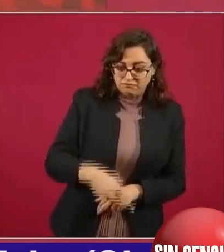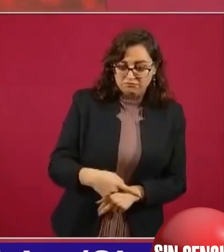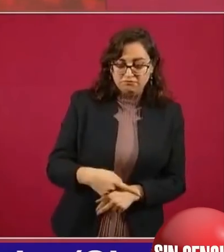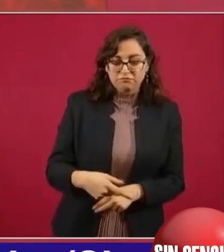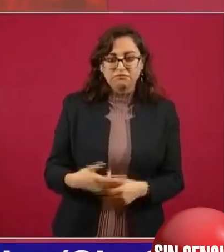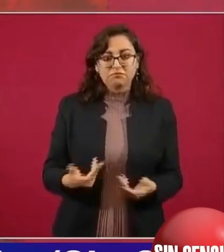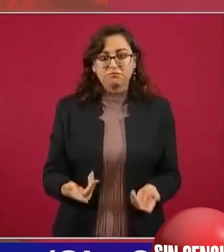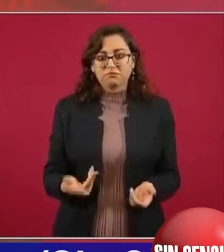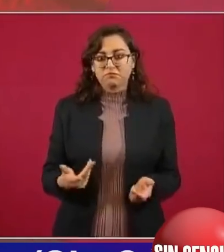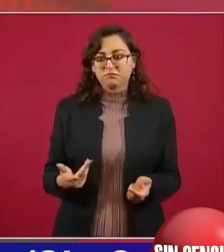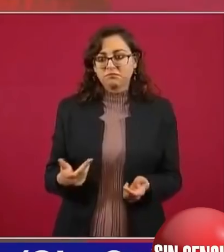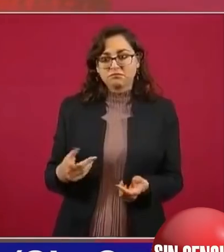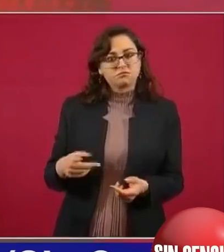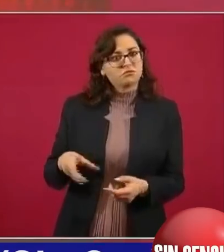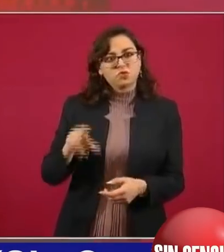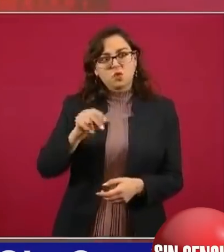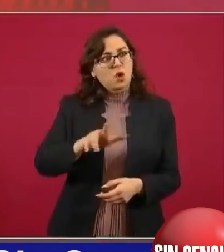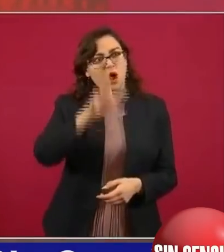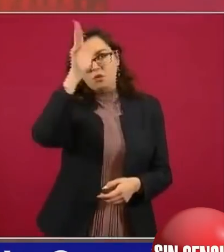surge el PAN,